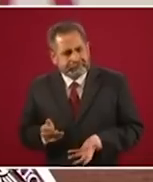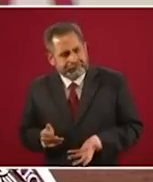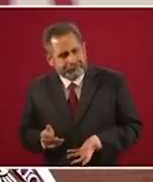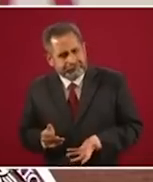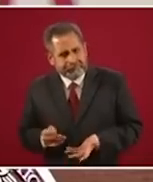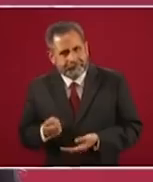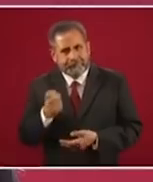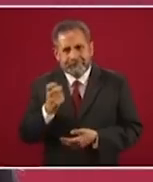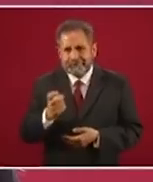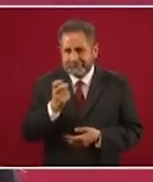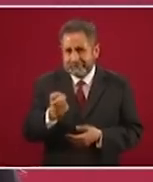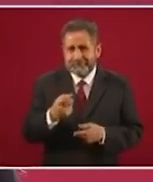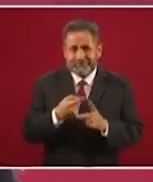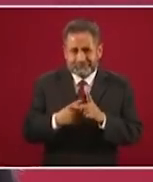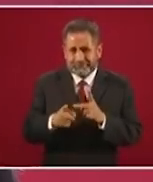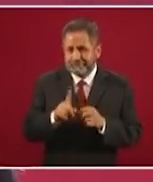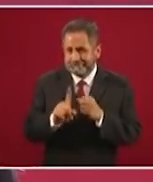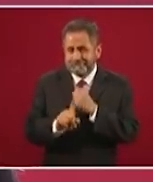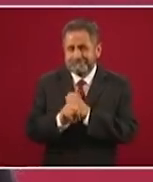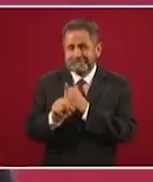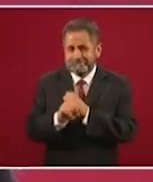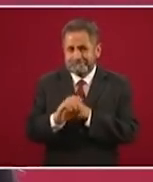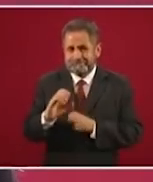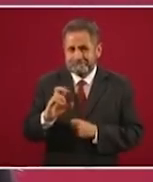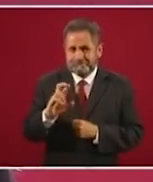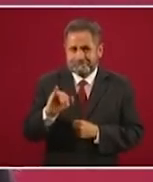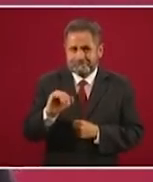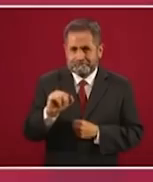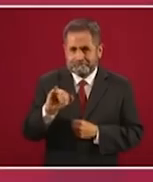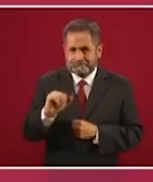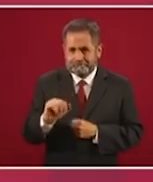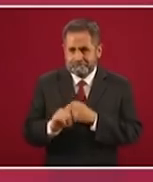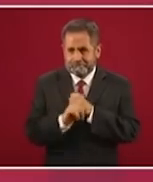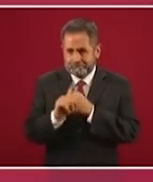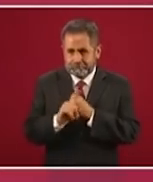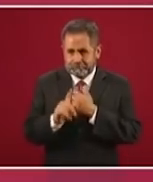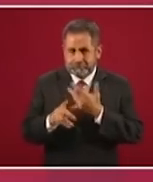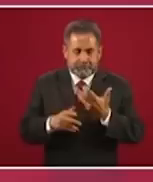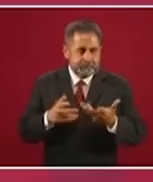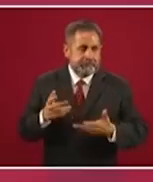Eso va a empezar a hacer crisis.